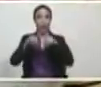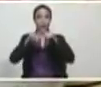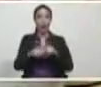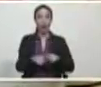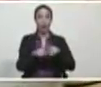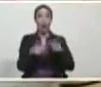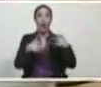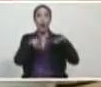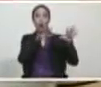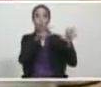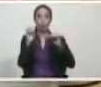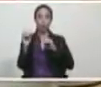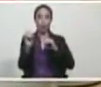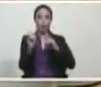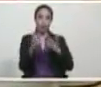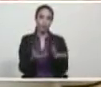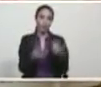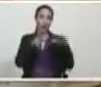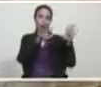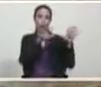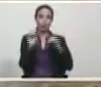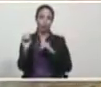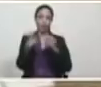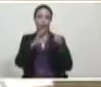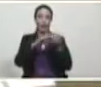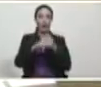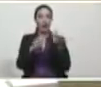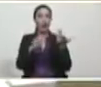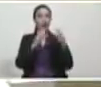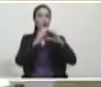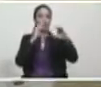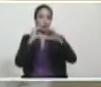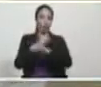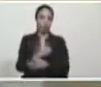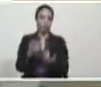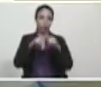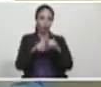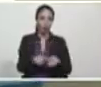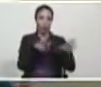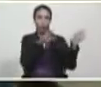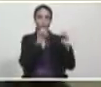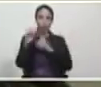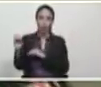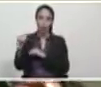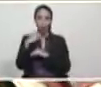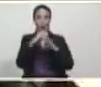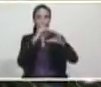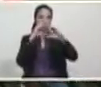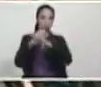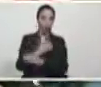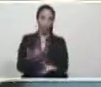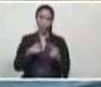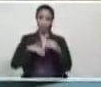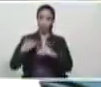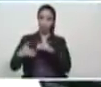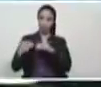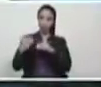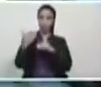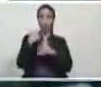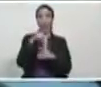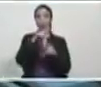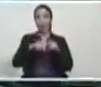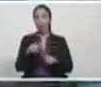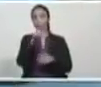800 unidades y reparar en una segunda y tercera fase más de 1.200 unidades y cumplir este año con